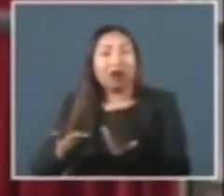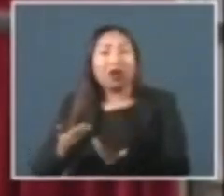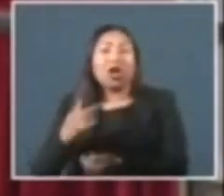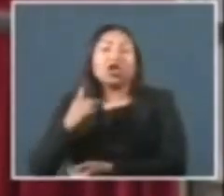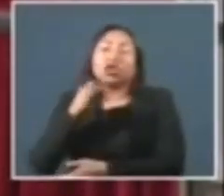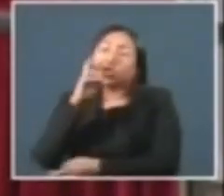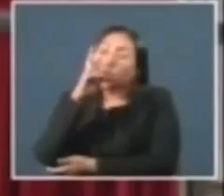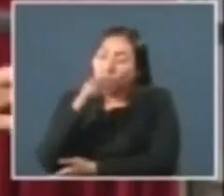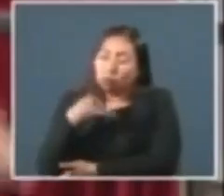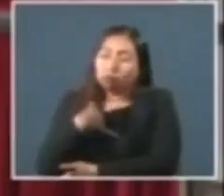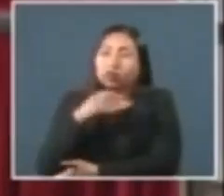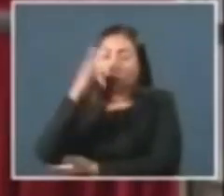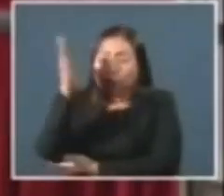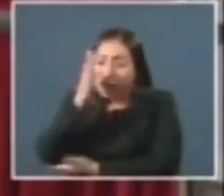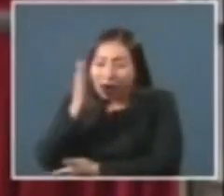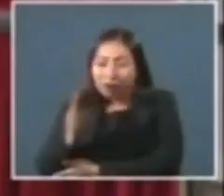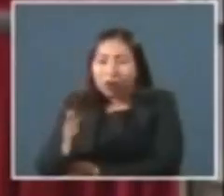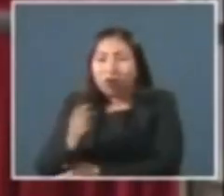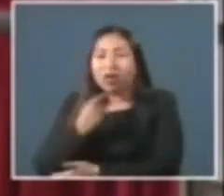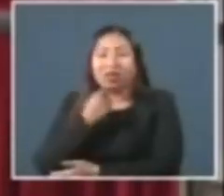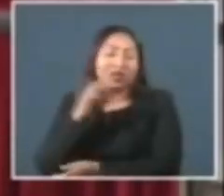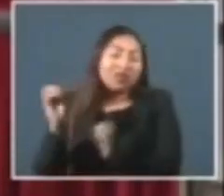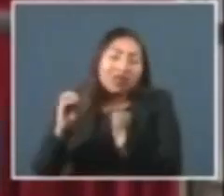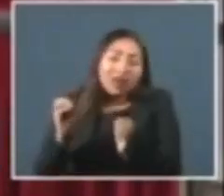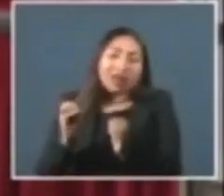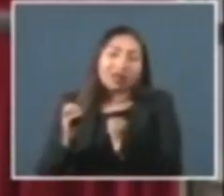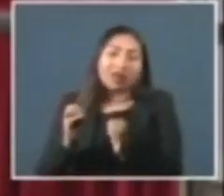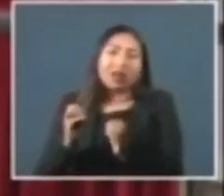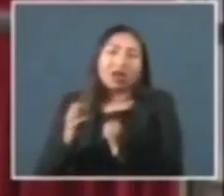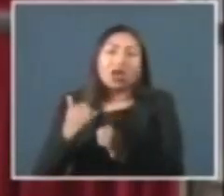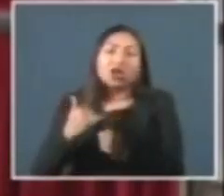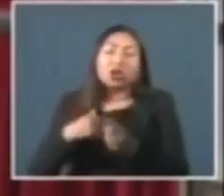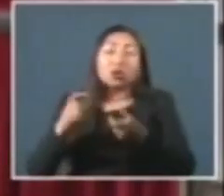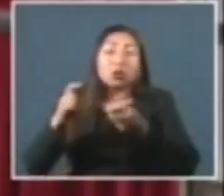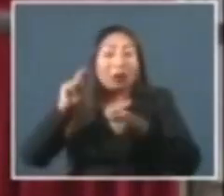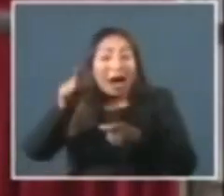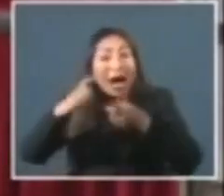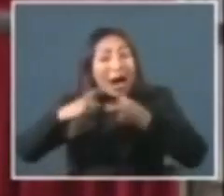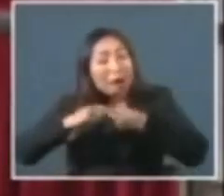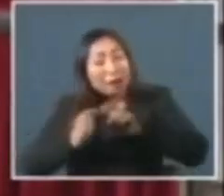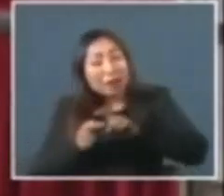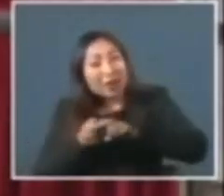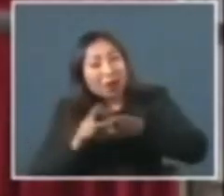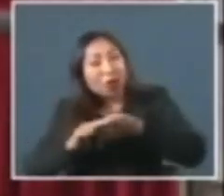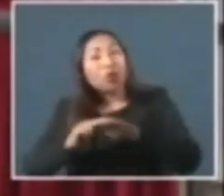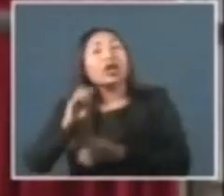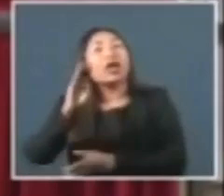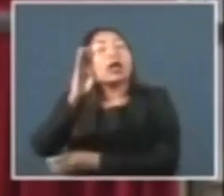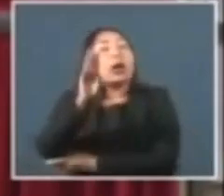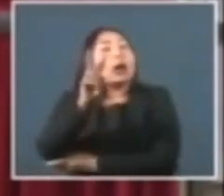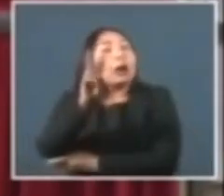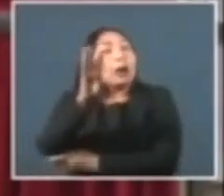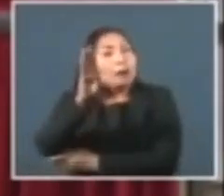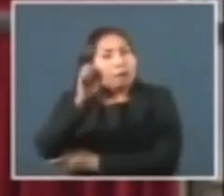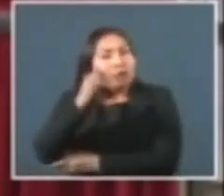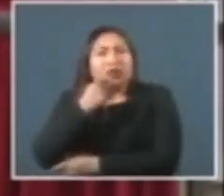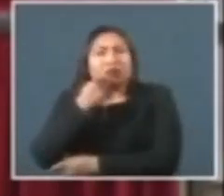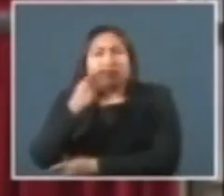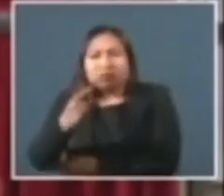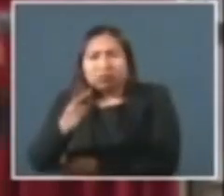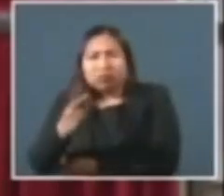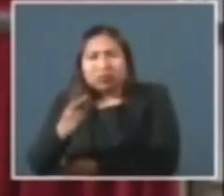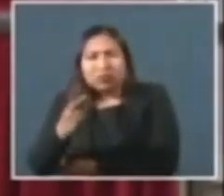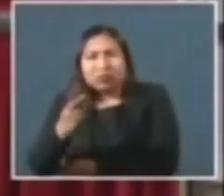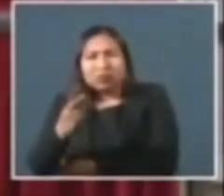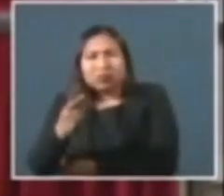usted porque usted era amigo de Bebi Valderrama. Yo no lo voy a juzgar a usted porque si usted era amigo de los panameñistas, yo lo voy a